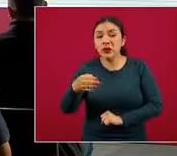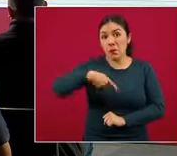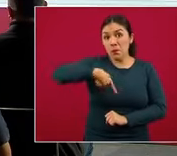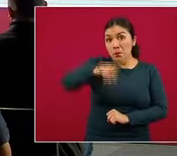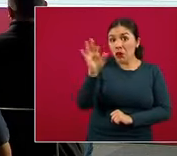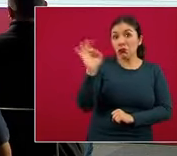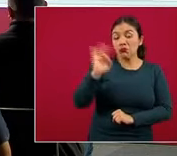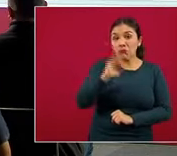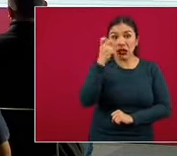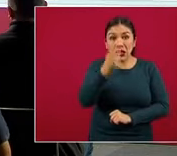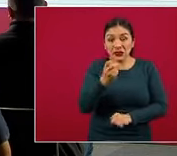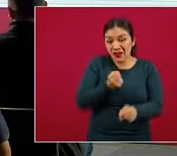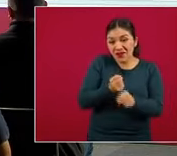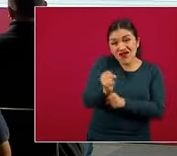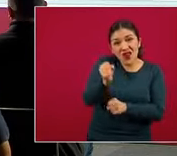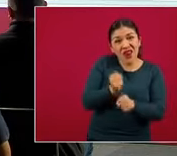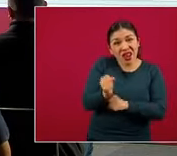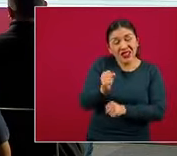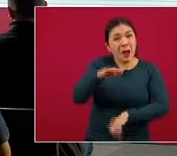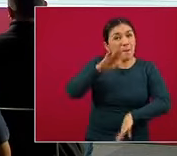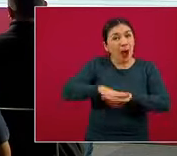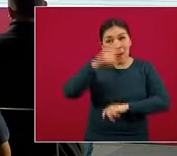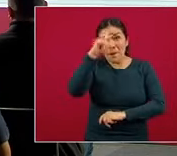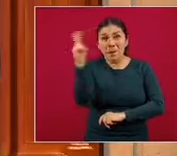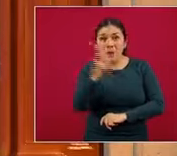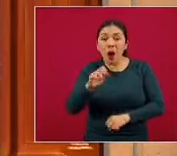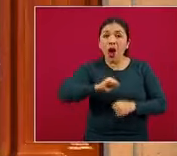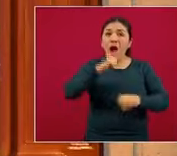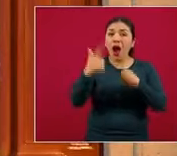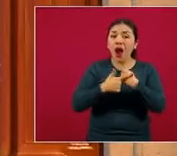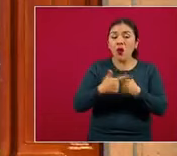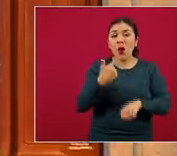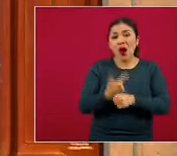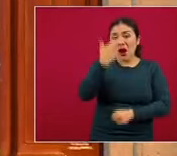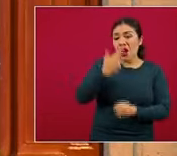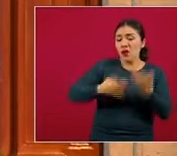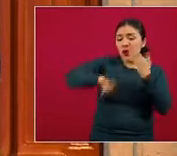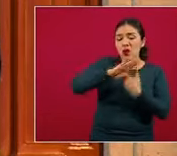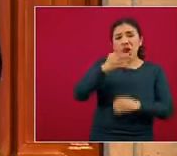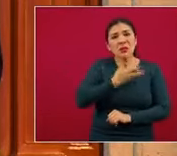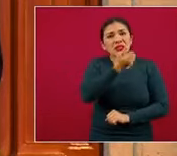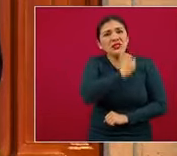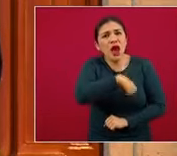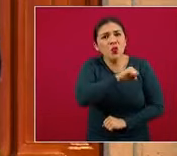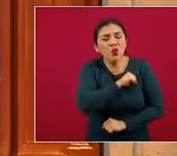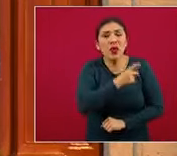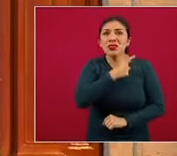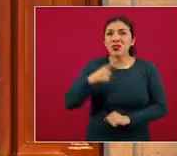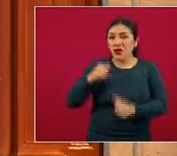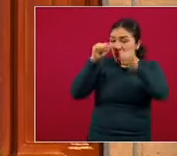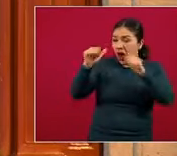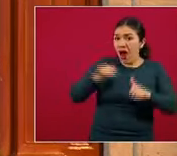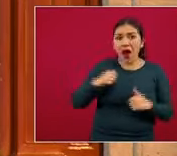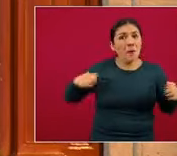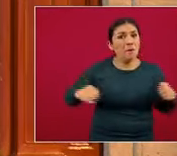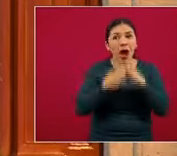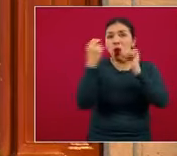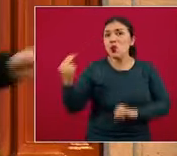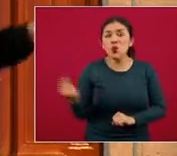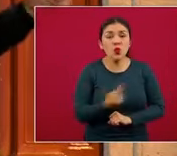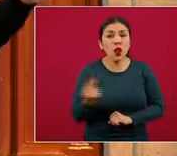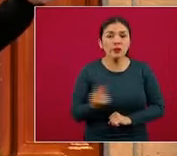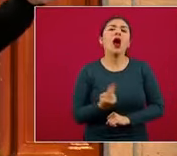además esta violencia generó alguna afectación a su salud, algún problema que debe de ser atendido de manera